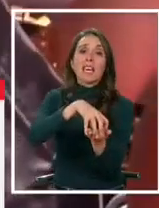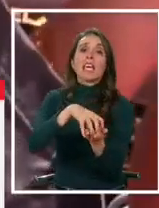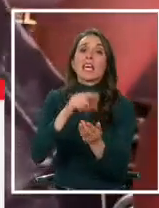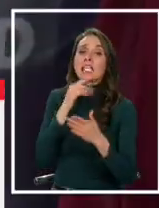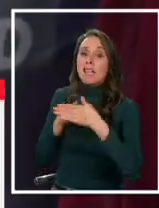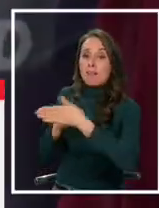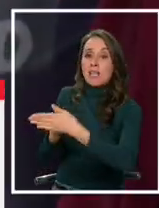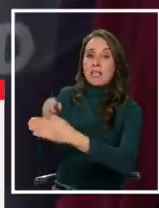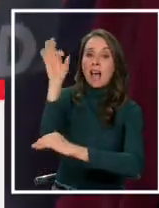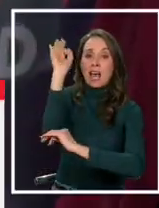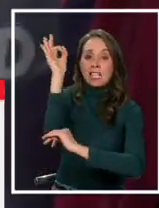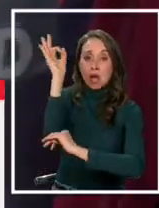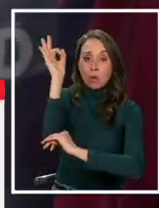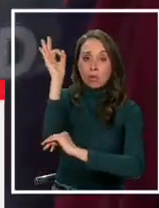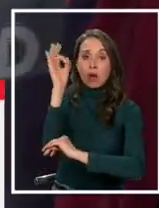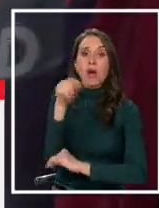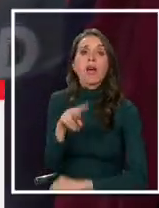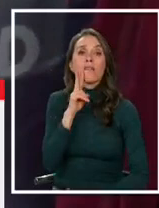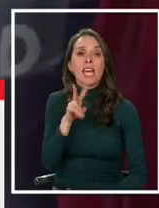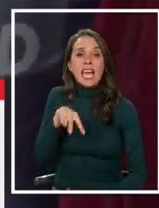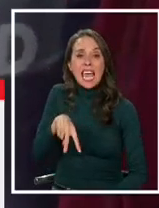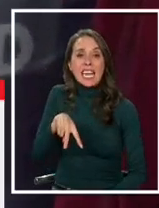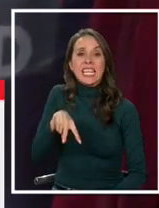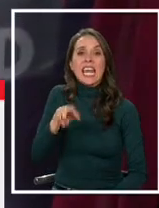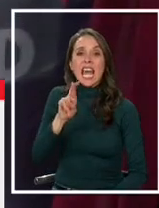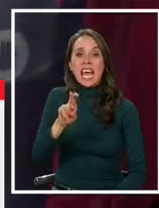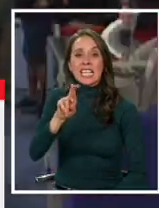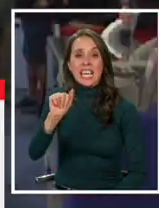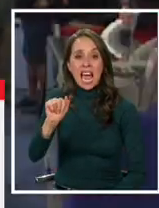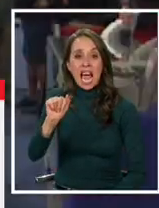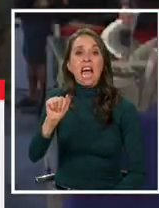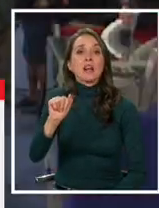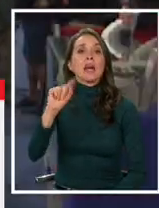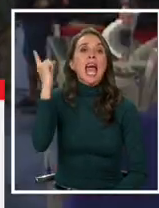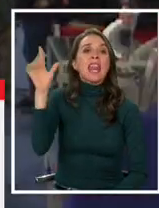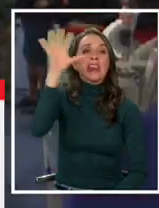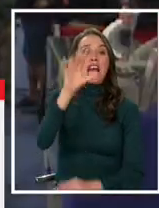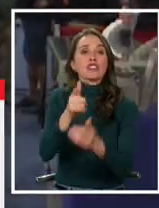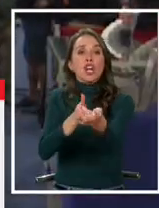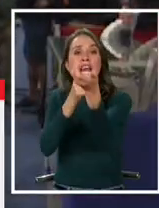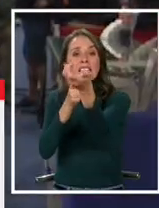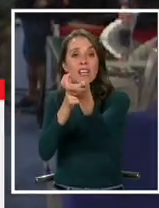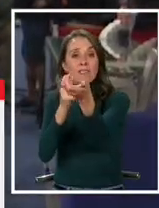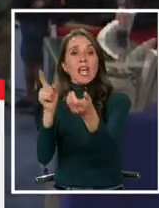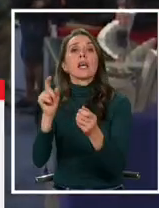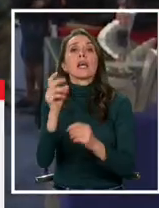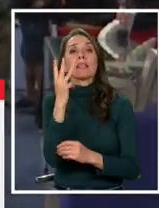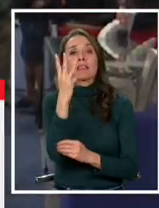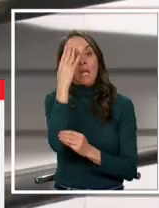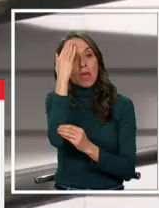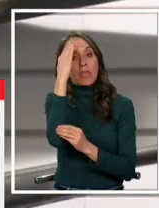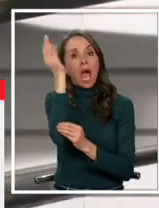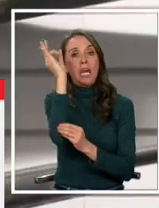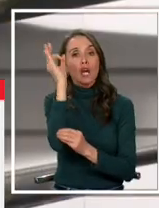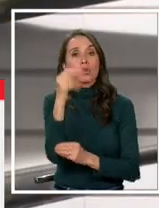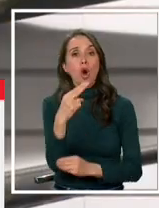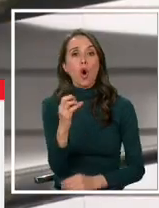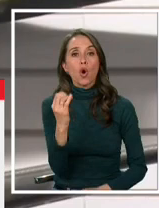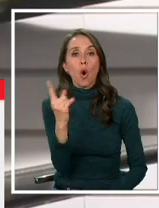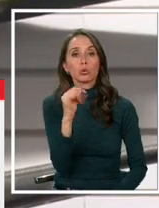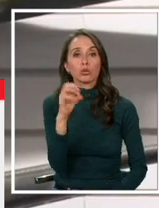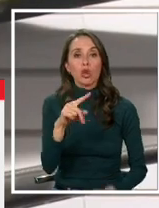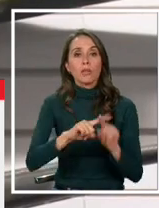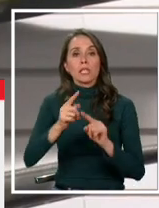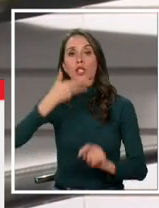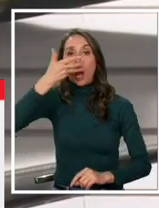reunión este viernes la nra inició su convención anual de TR días en Houston distintos oradores